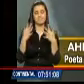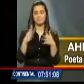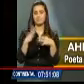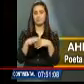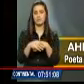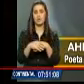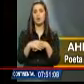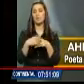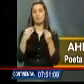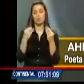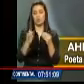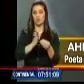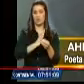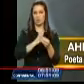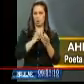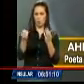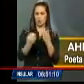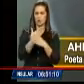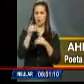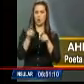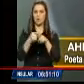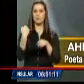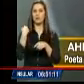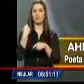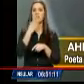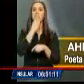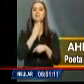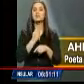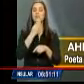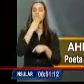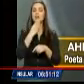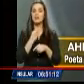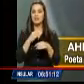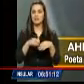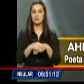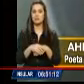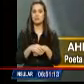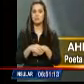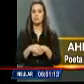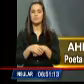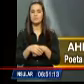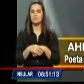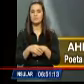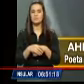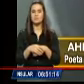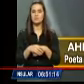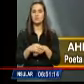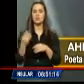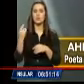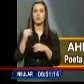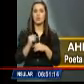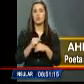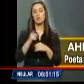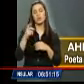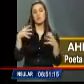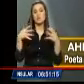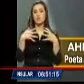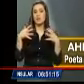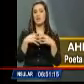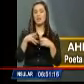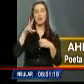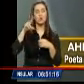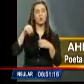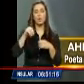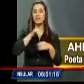tan súper sofisticado como lo tienen los israelitas. No somos estados, por eso no es una guerra entre dos